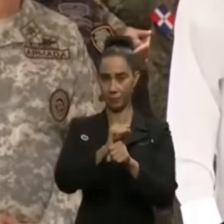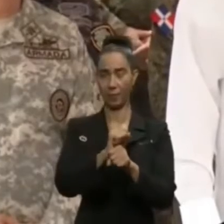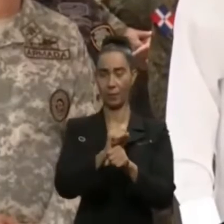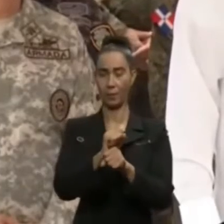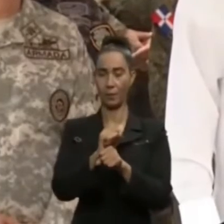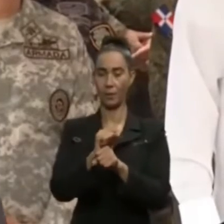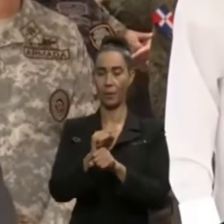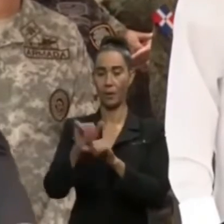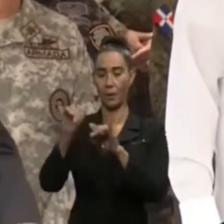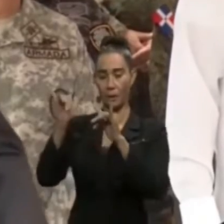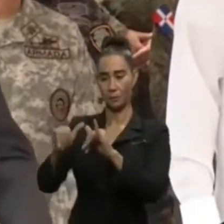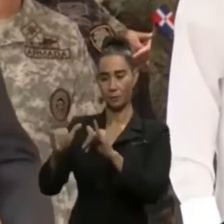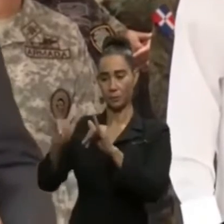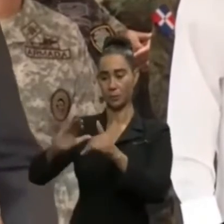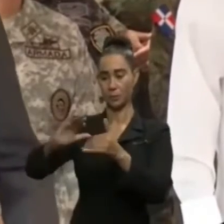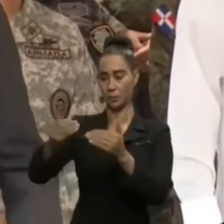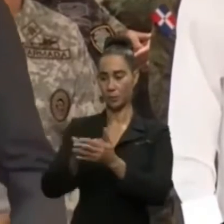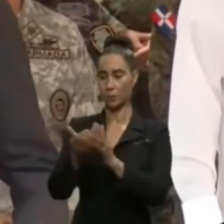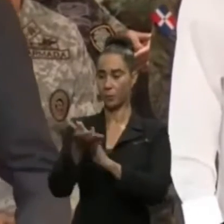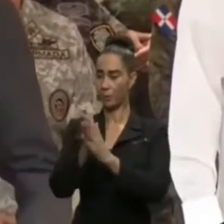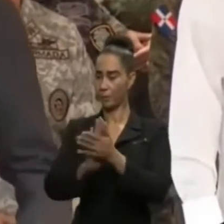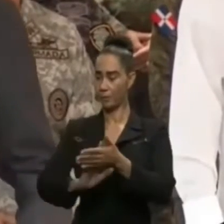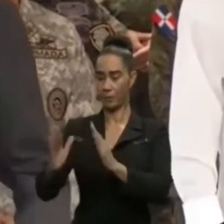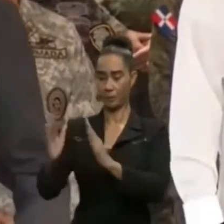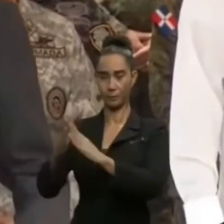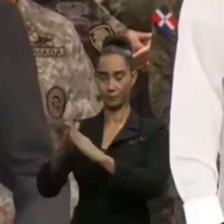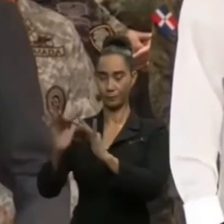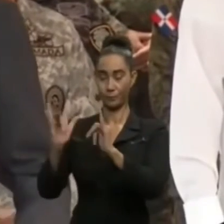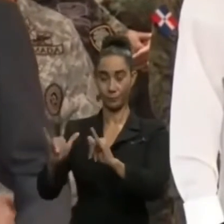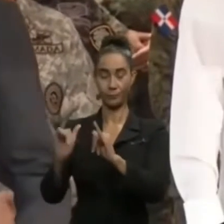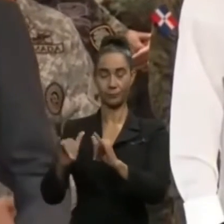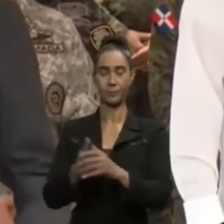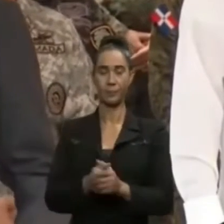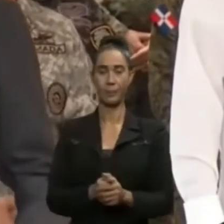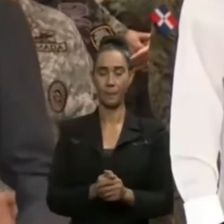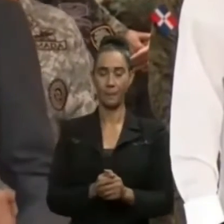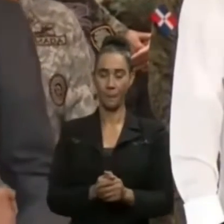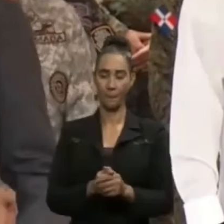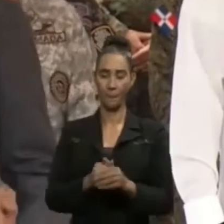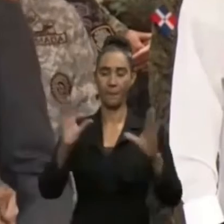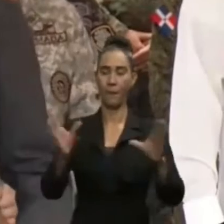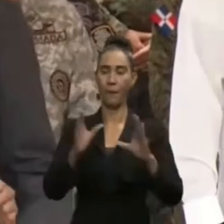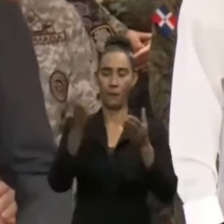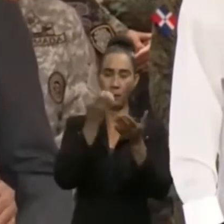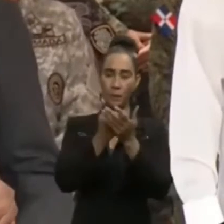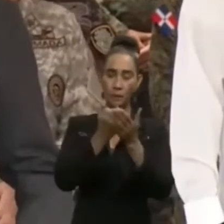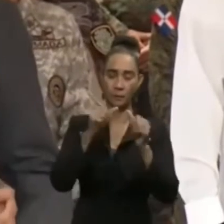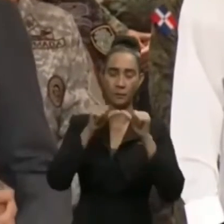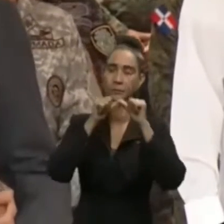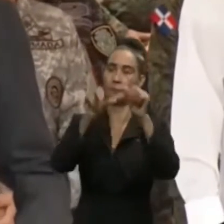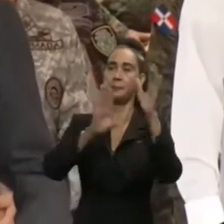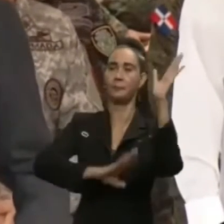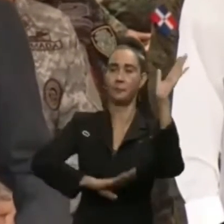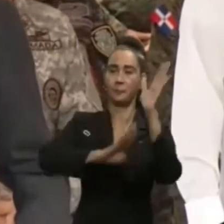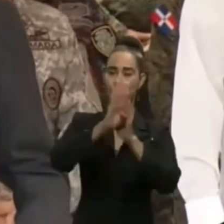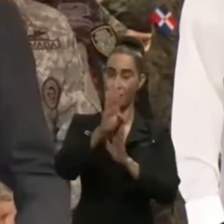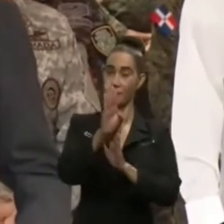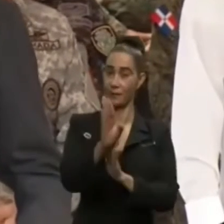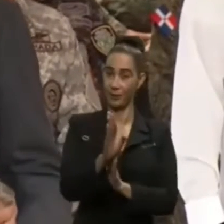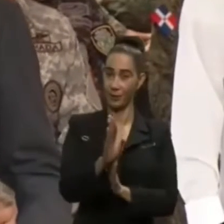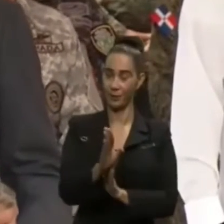y puedan dejar a sus hijos con la paz necesaria, que la actividad económica se siga